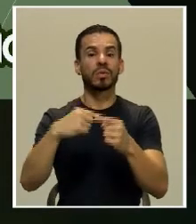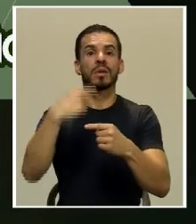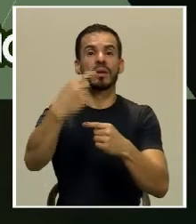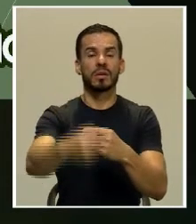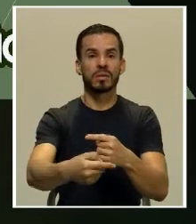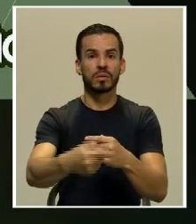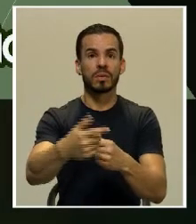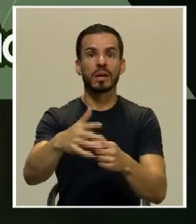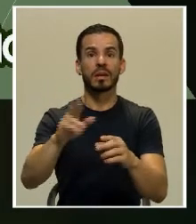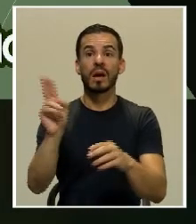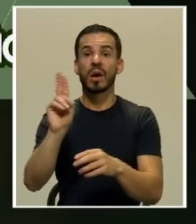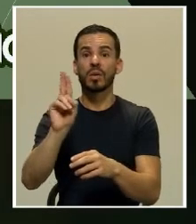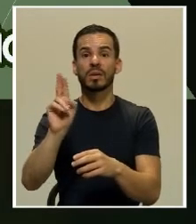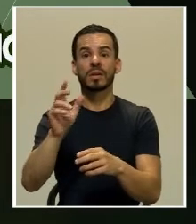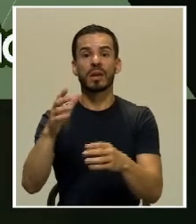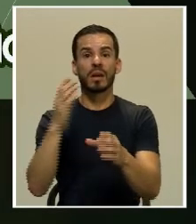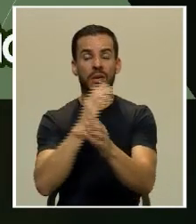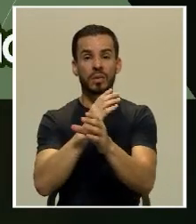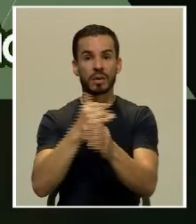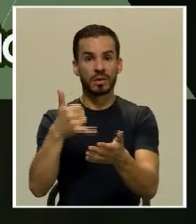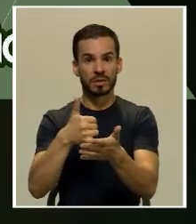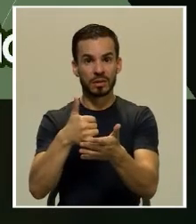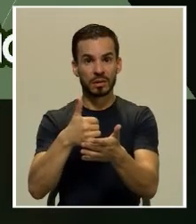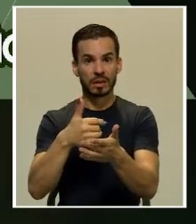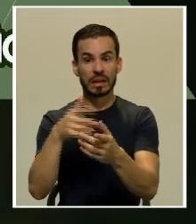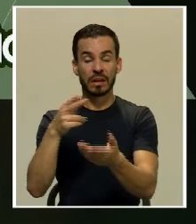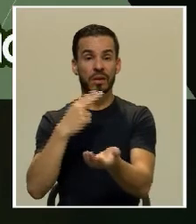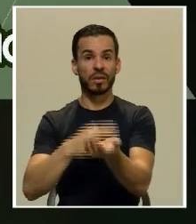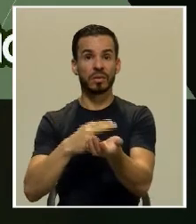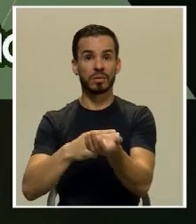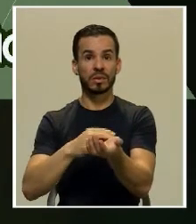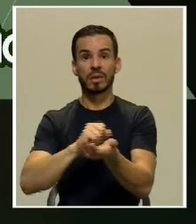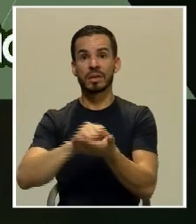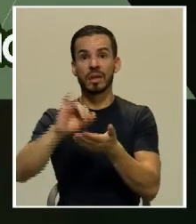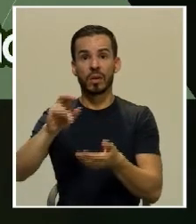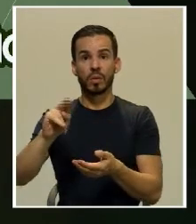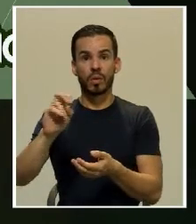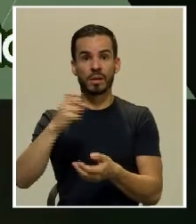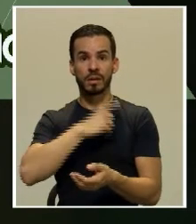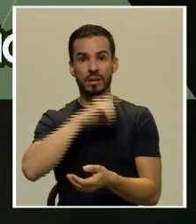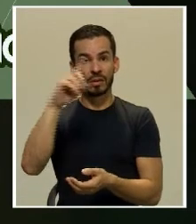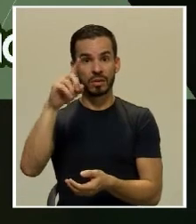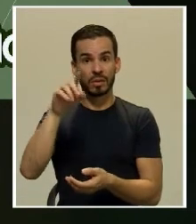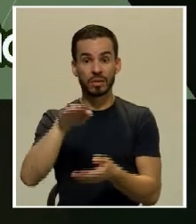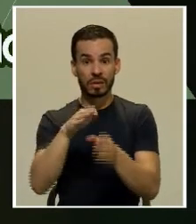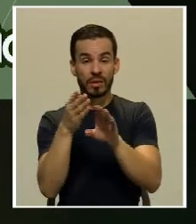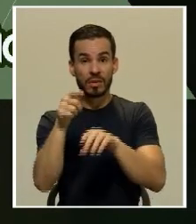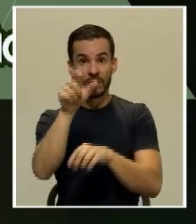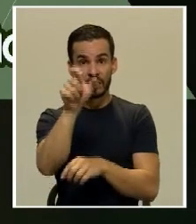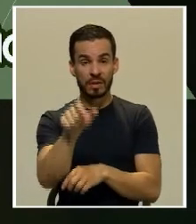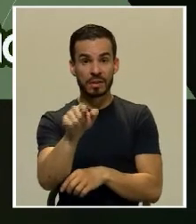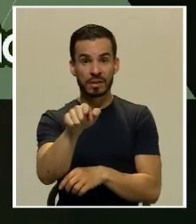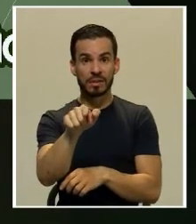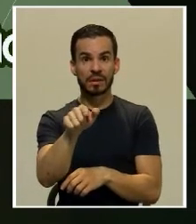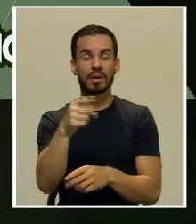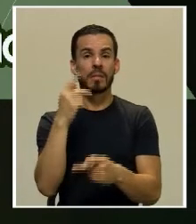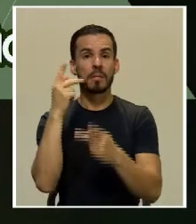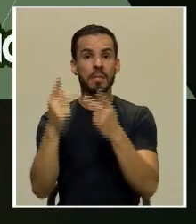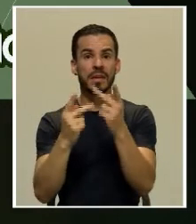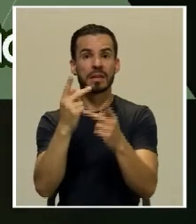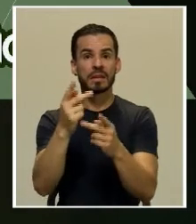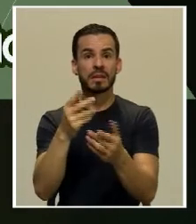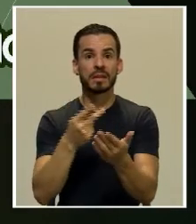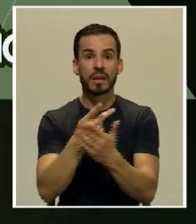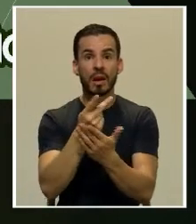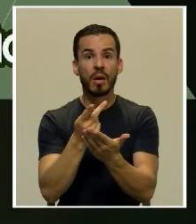después a la unidad de cuidados intensivos del Hospital San Juan de Dios. El fallecido era vecino